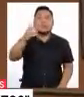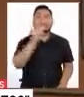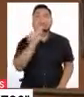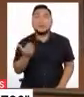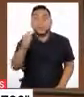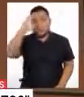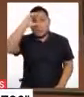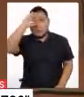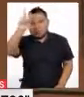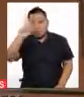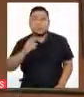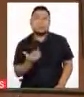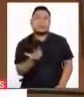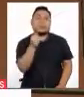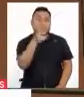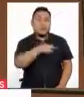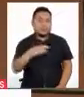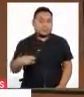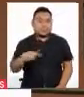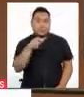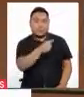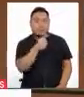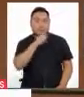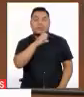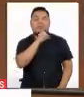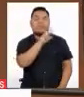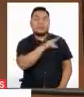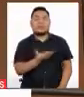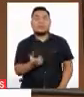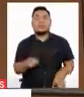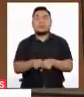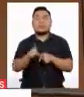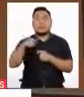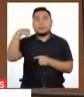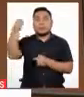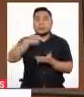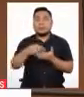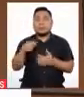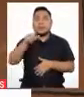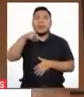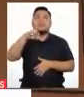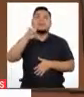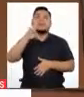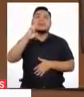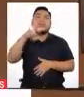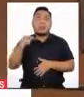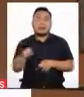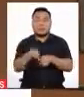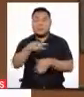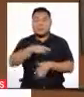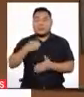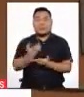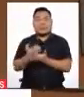Cusco, por parte del ministro Edgar Vázquez, está programado a Purímac, va a ir la ministra de